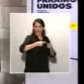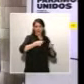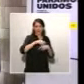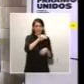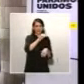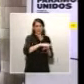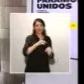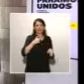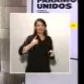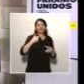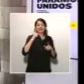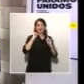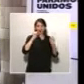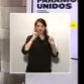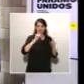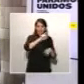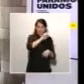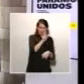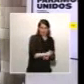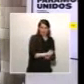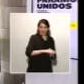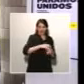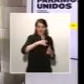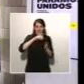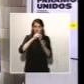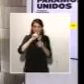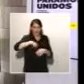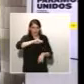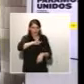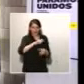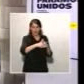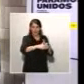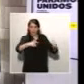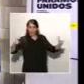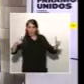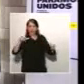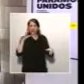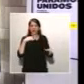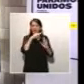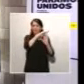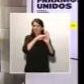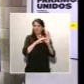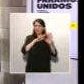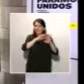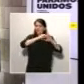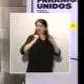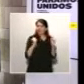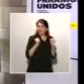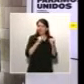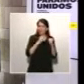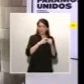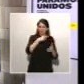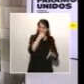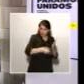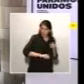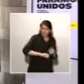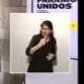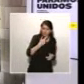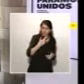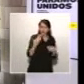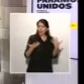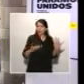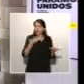obligará a medidas de confinamiento más severas? ¿Cuáles se plantea? Por tanto, es otra de las líneas de preguntas habituales.